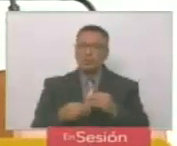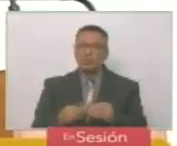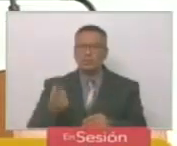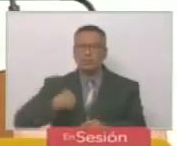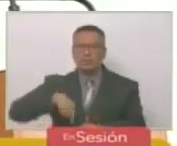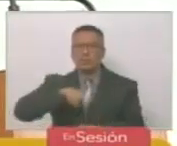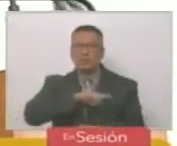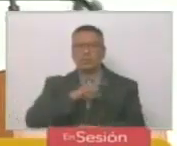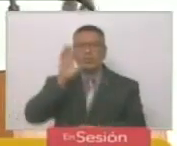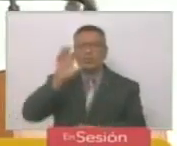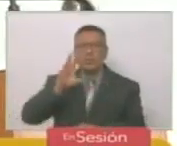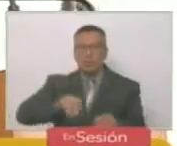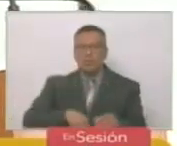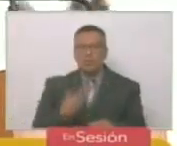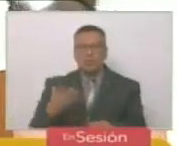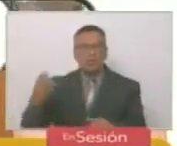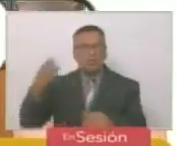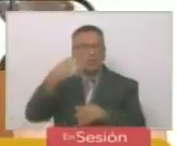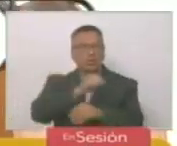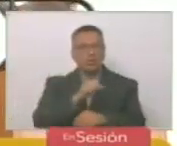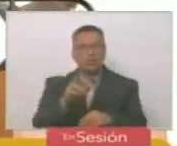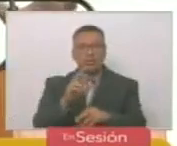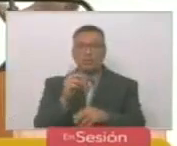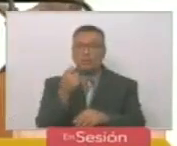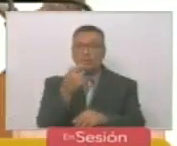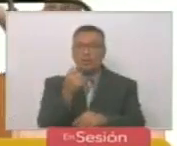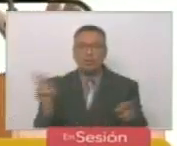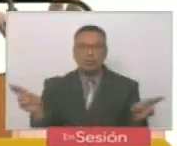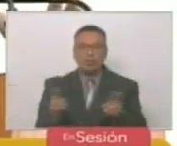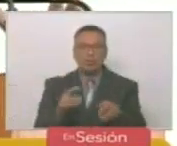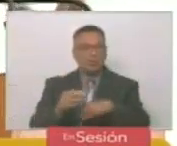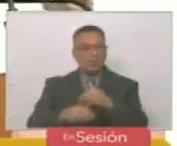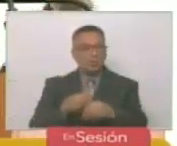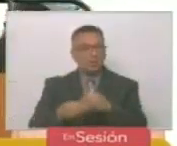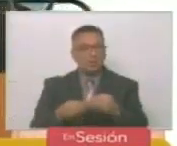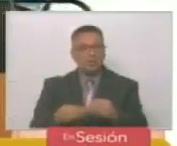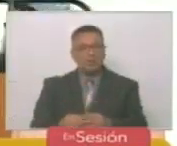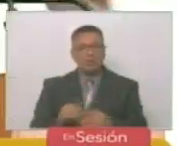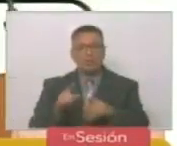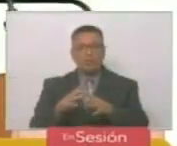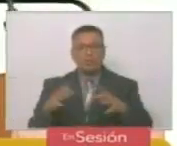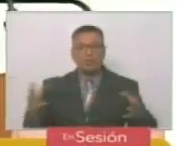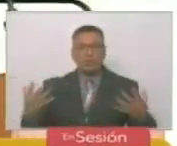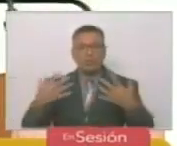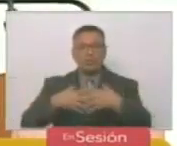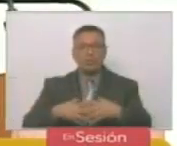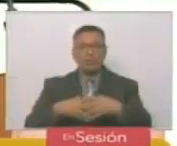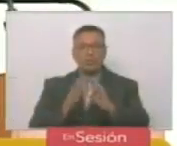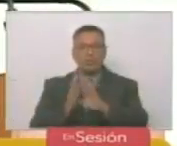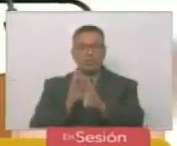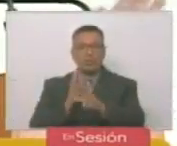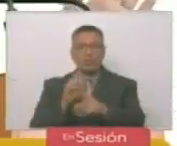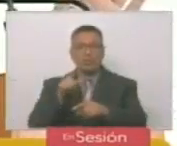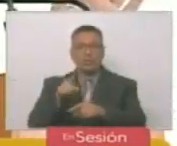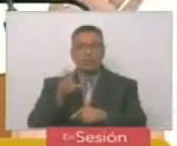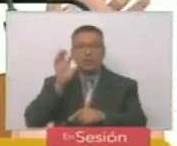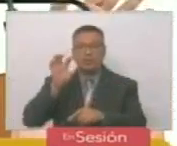nuestro país logró en tan corto tiempo realizar una gran unidad bilateral con un